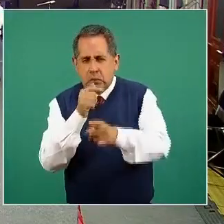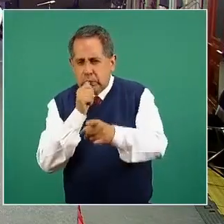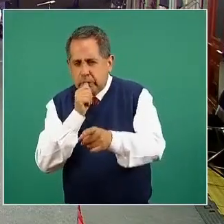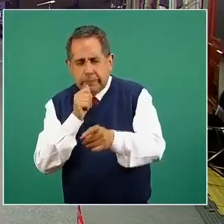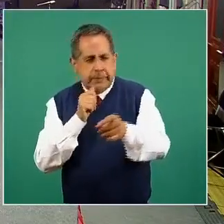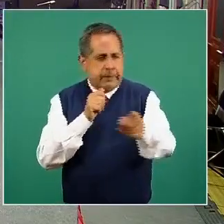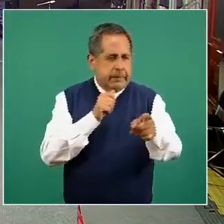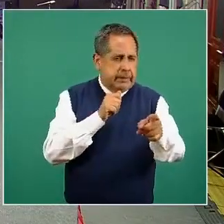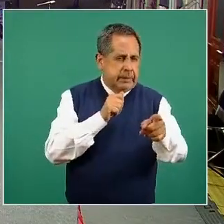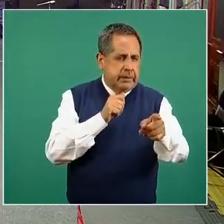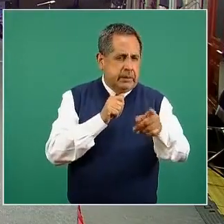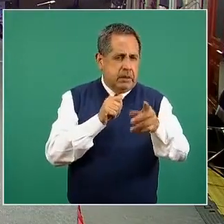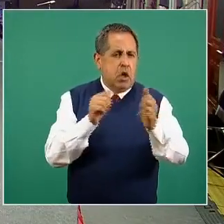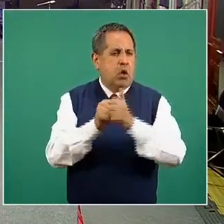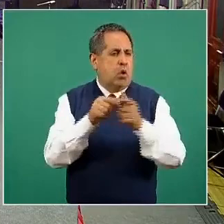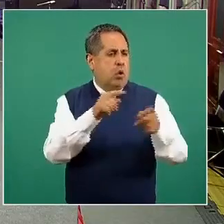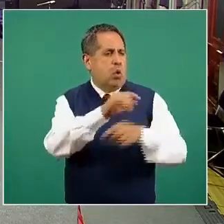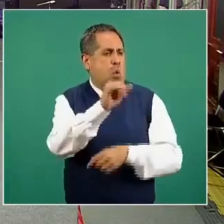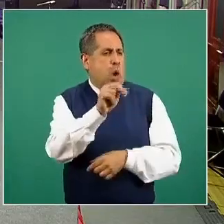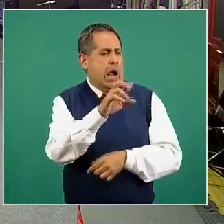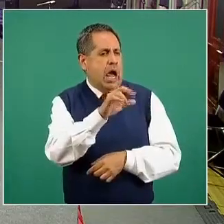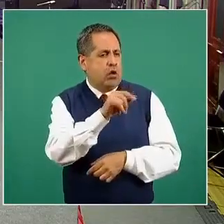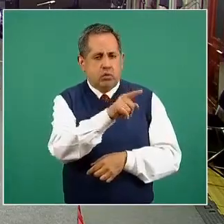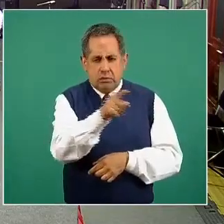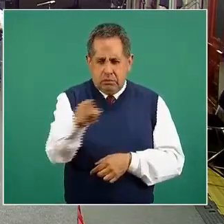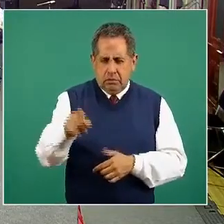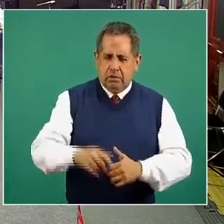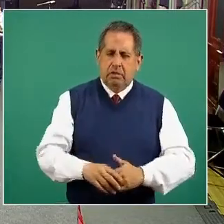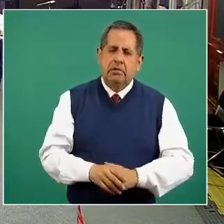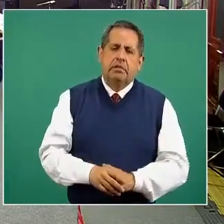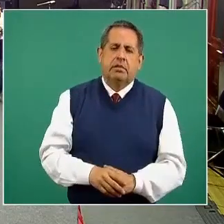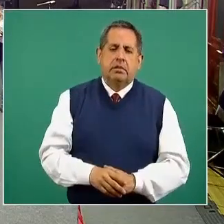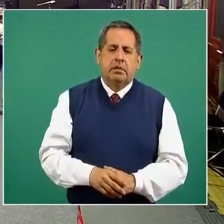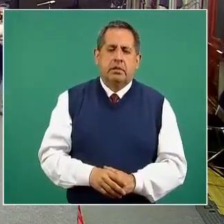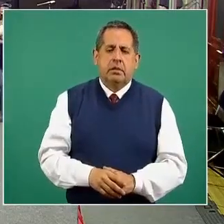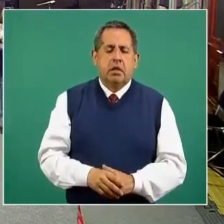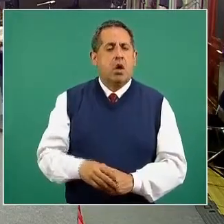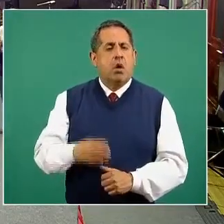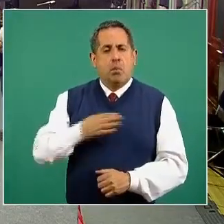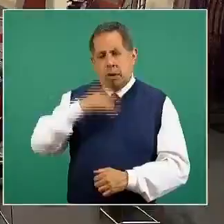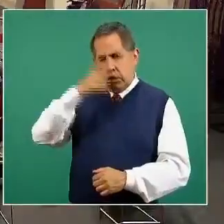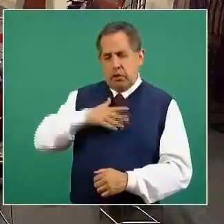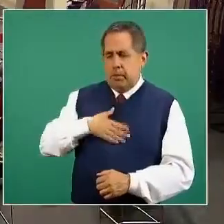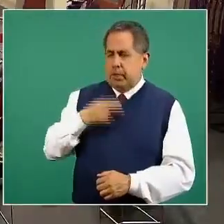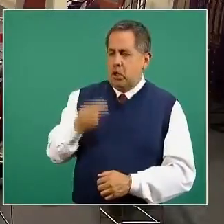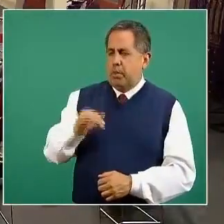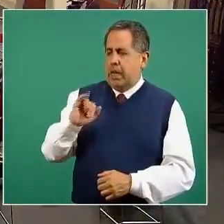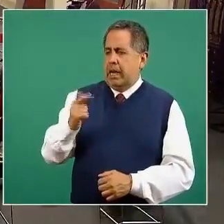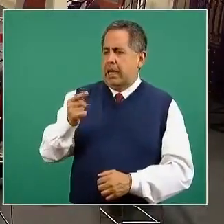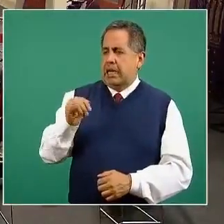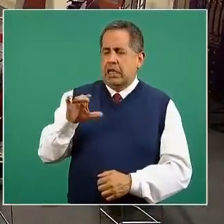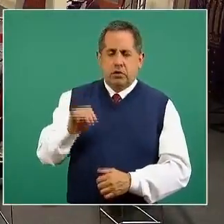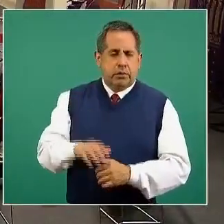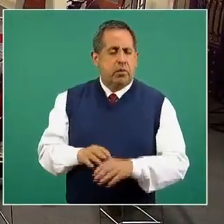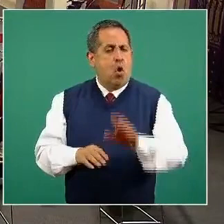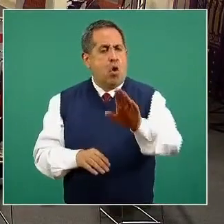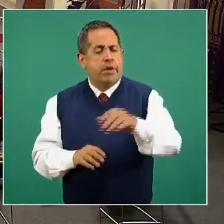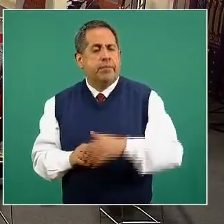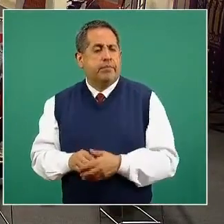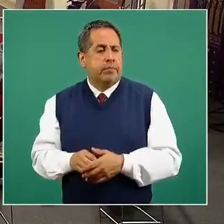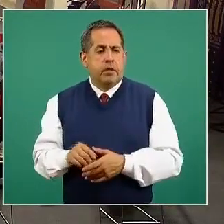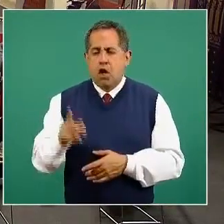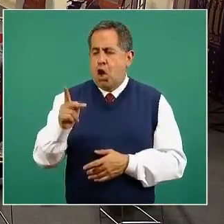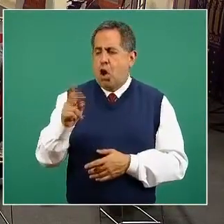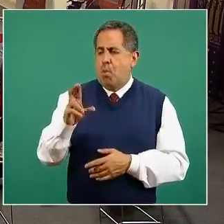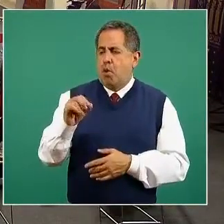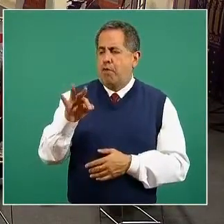nos seguimos por acá y con Juan Carlos Machorro. Gracias, buenas noches, Ignacio de Alba de Pie de Página. El procurador del consumidor,